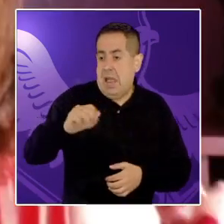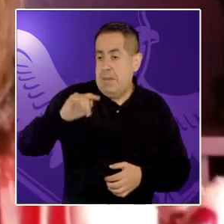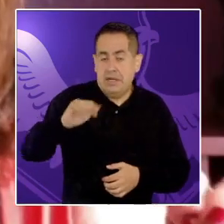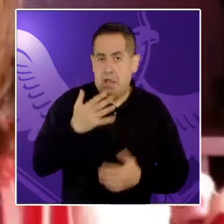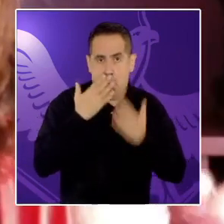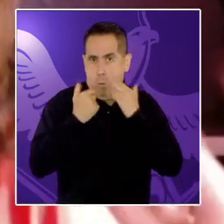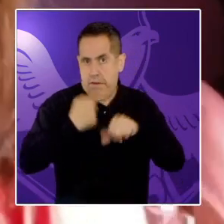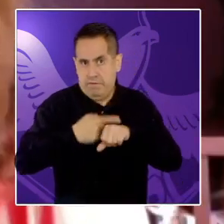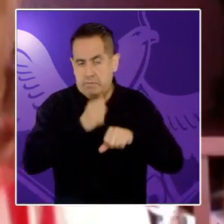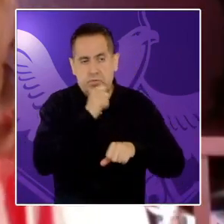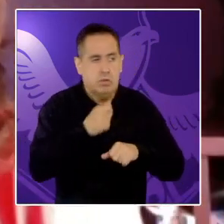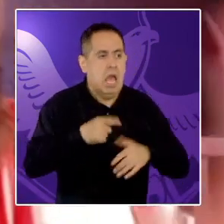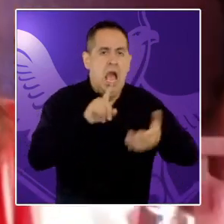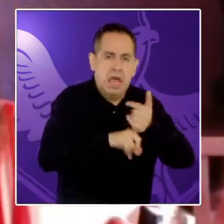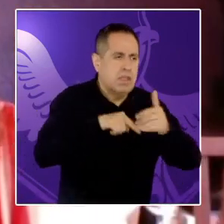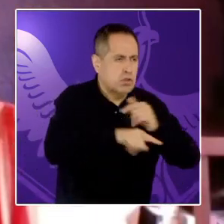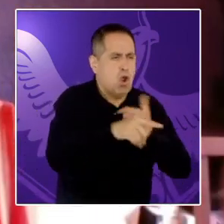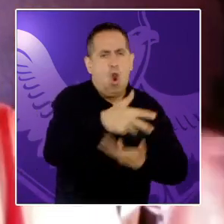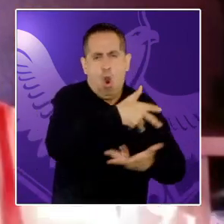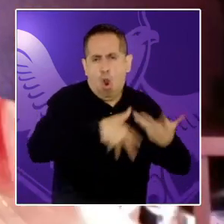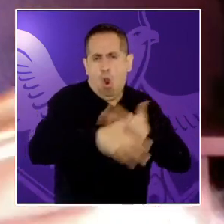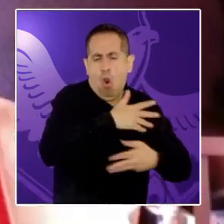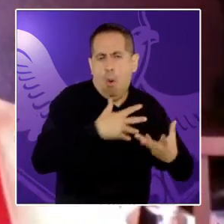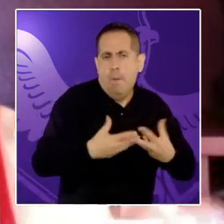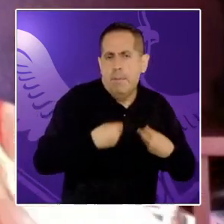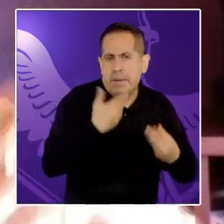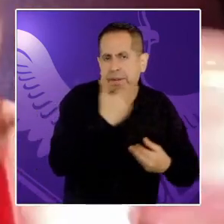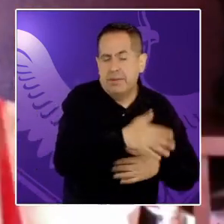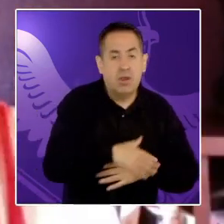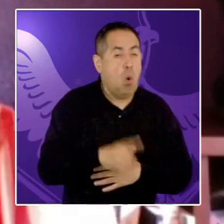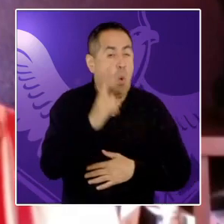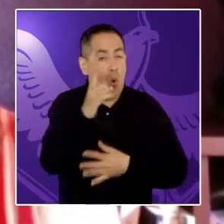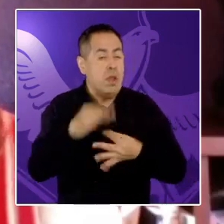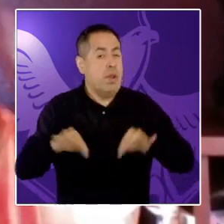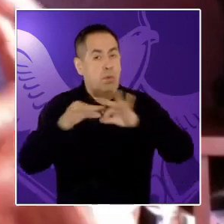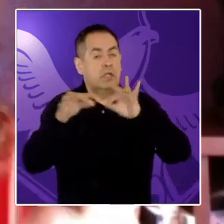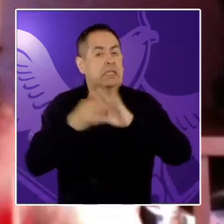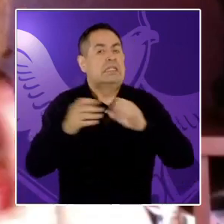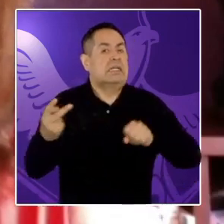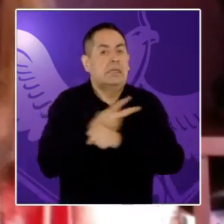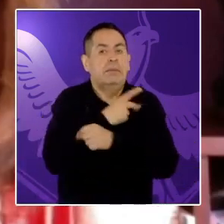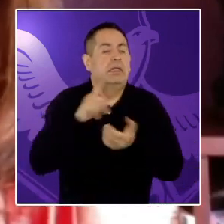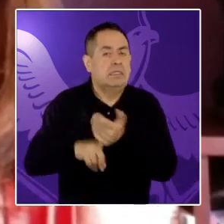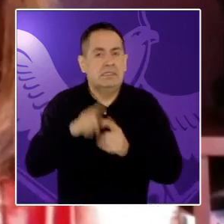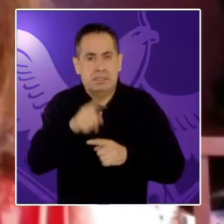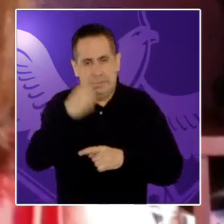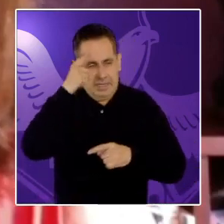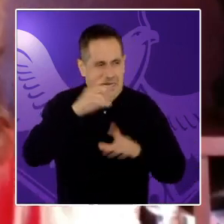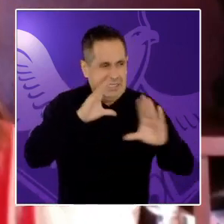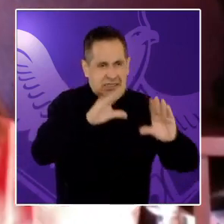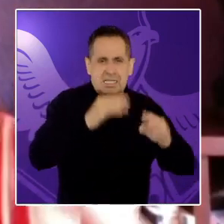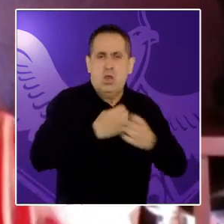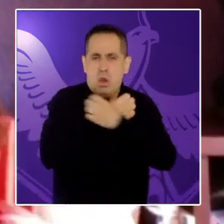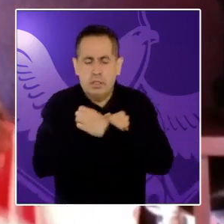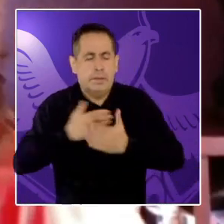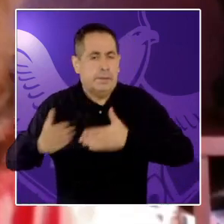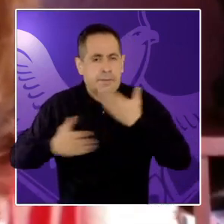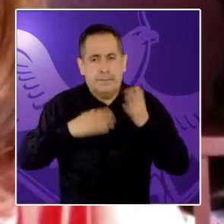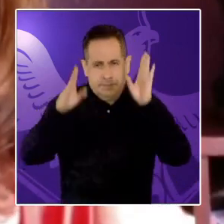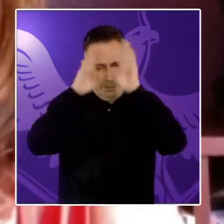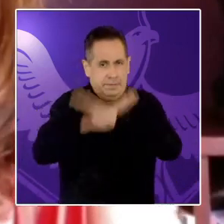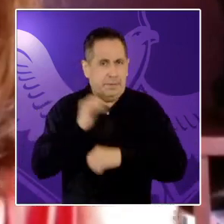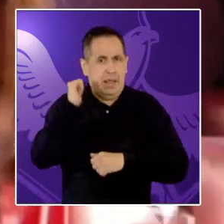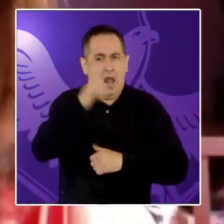casos adentro de Santa Marta, no han venido adentro, entonces las mujeres adentro sí pueden convivir. Hay una cosa muy importante de las